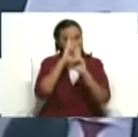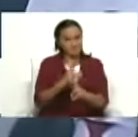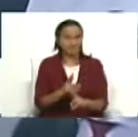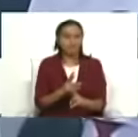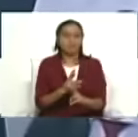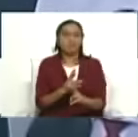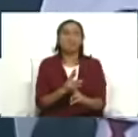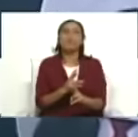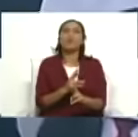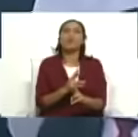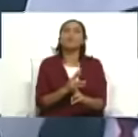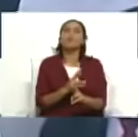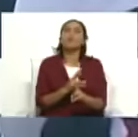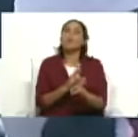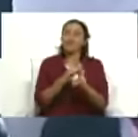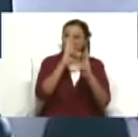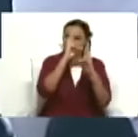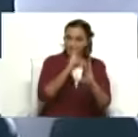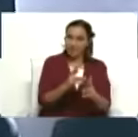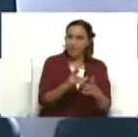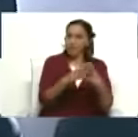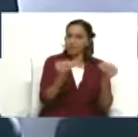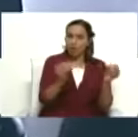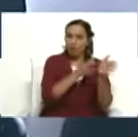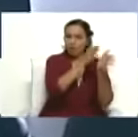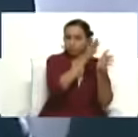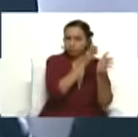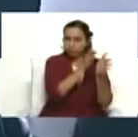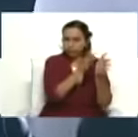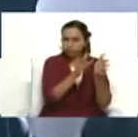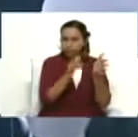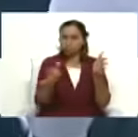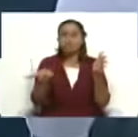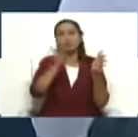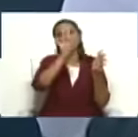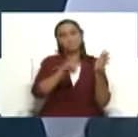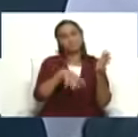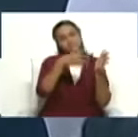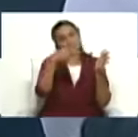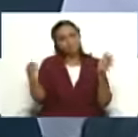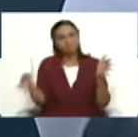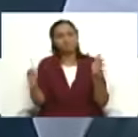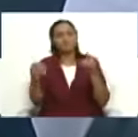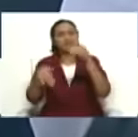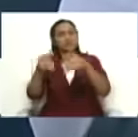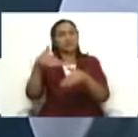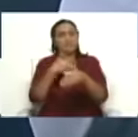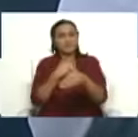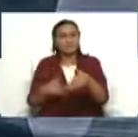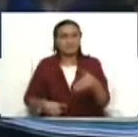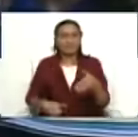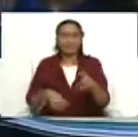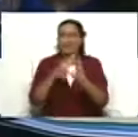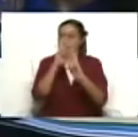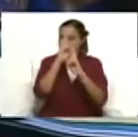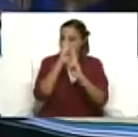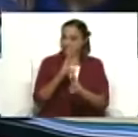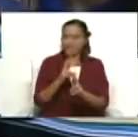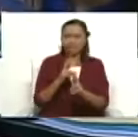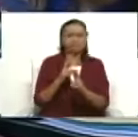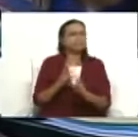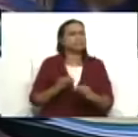Respetaremos a todo lo largo del desarrollo del cronograma electoral y respetaremos, como hemos hecho